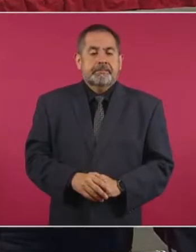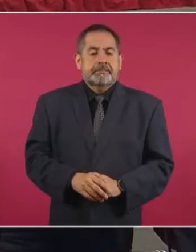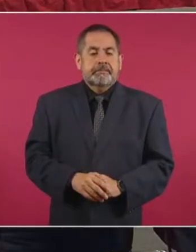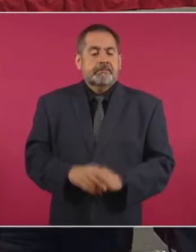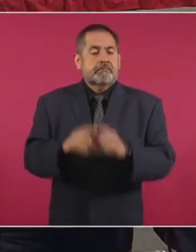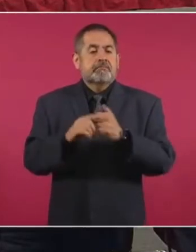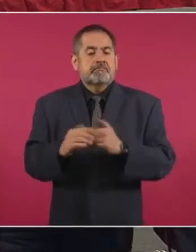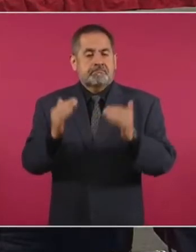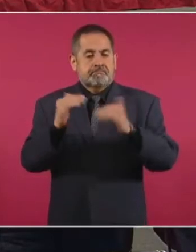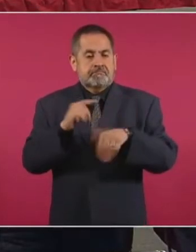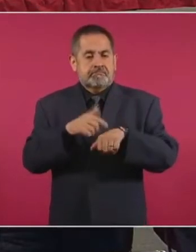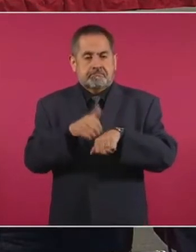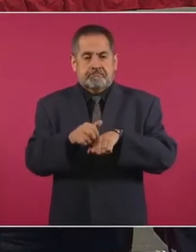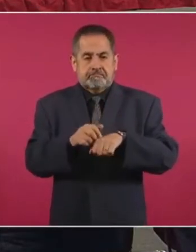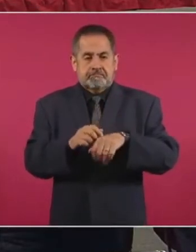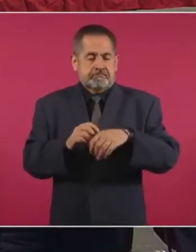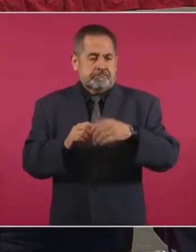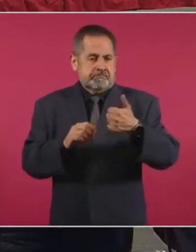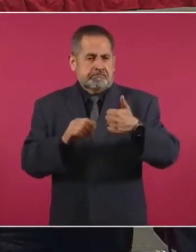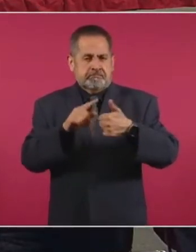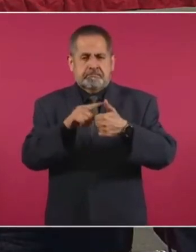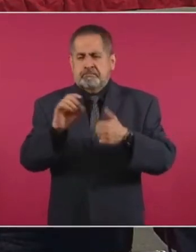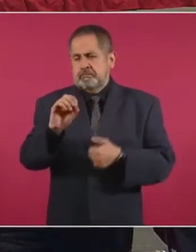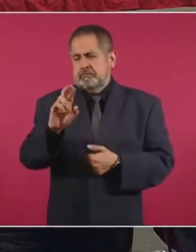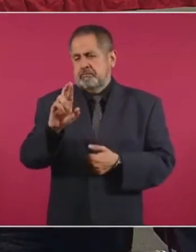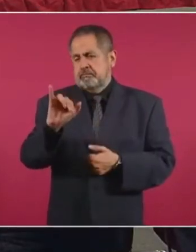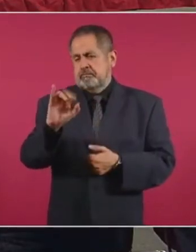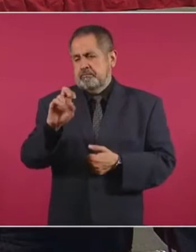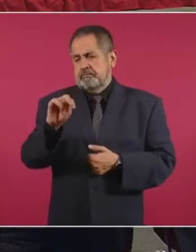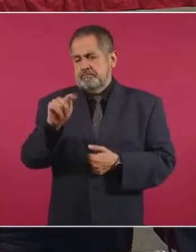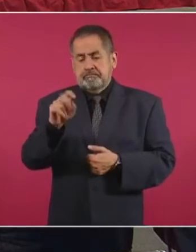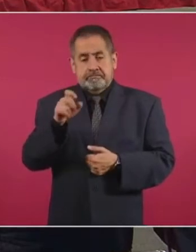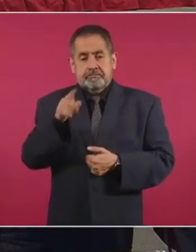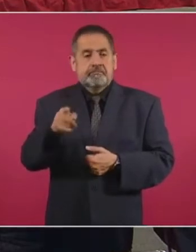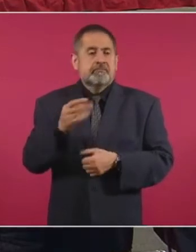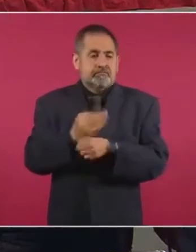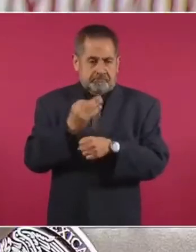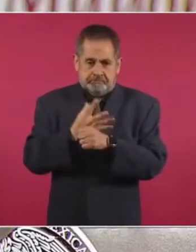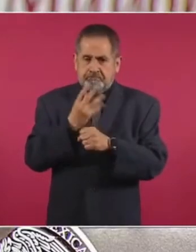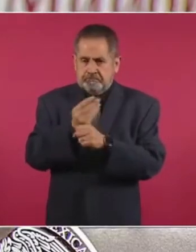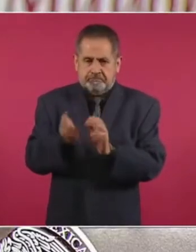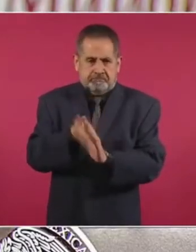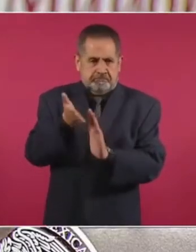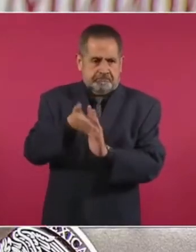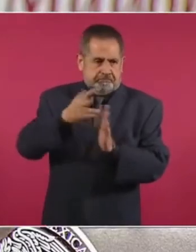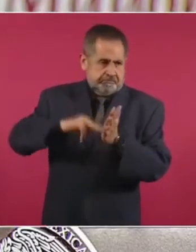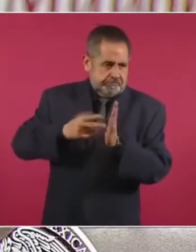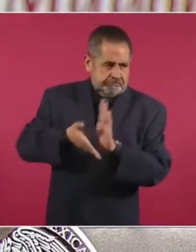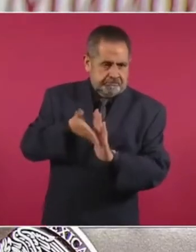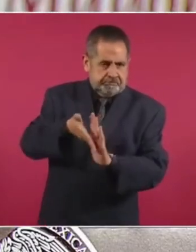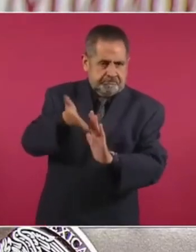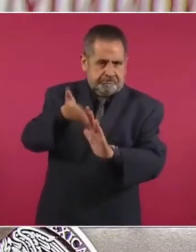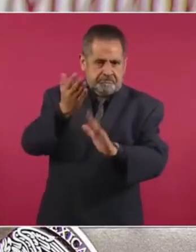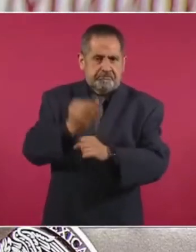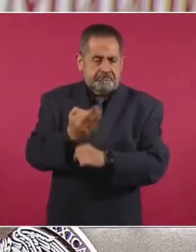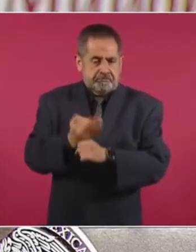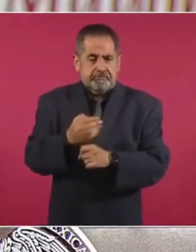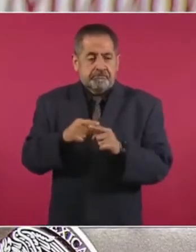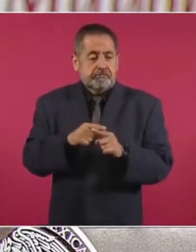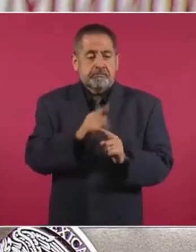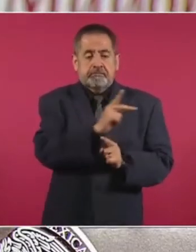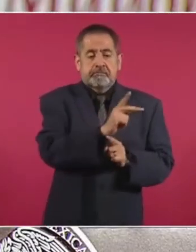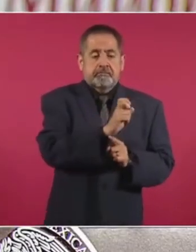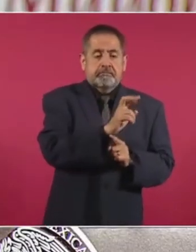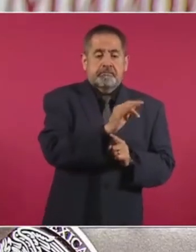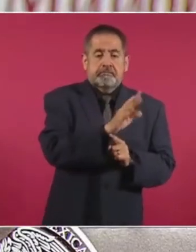Vamos a la siguiente, que es la Conexión Oriente. Esta obra está en proceso y conecta Periférico Oriente a